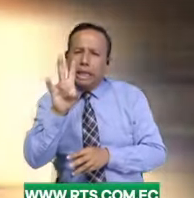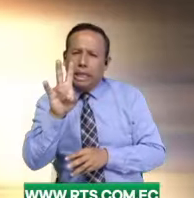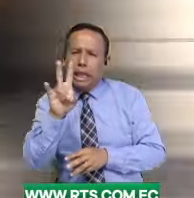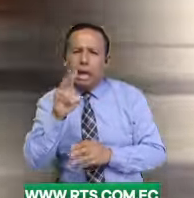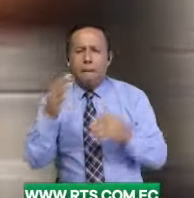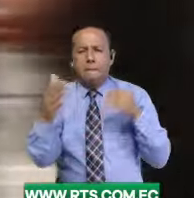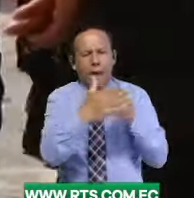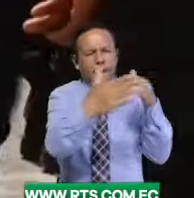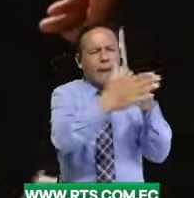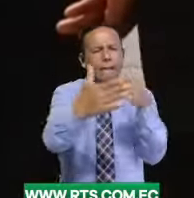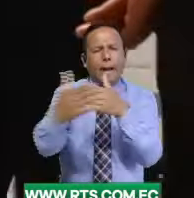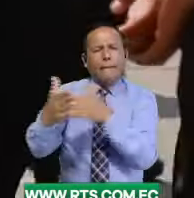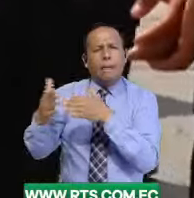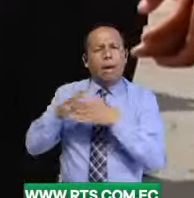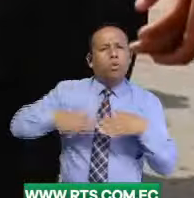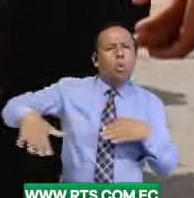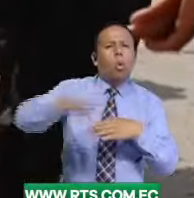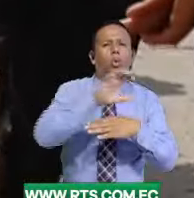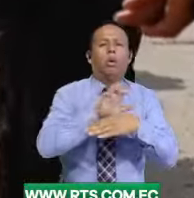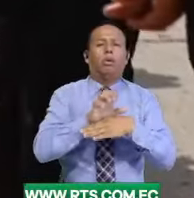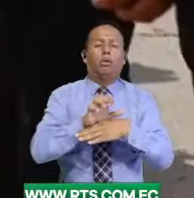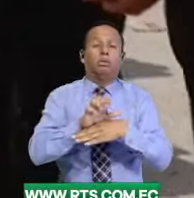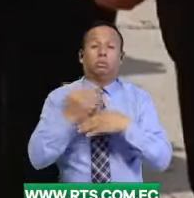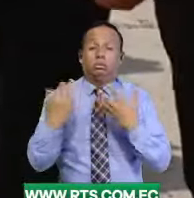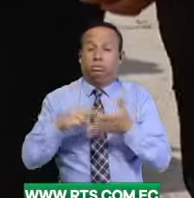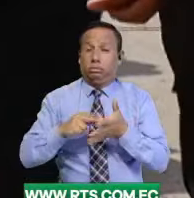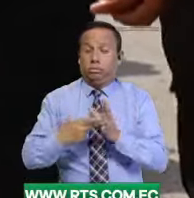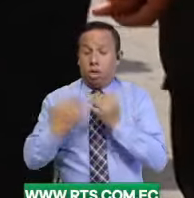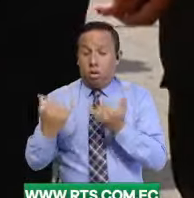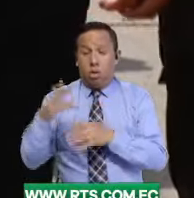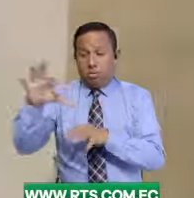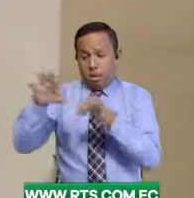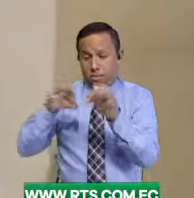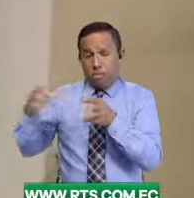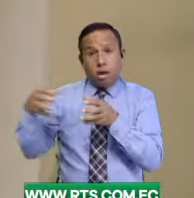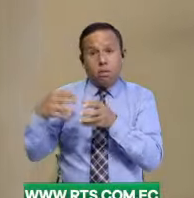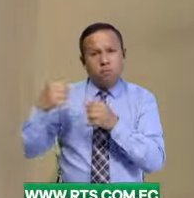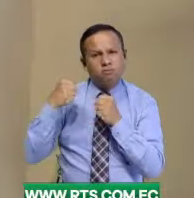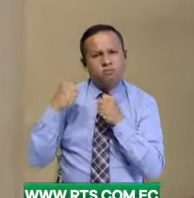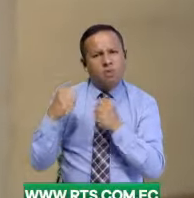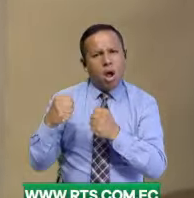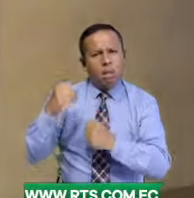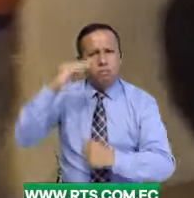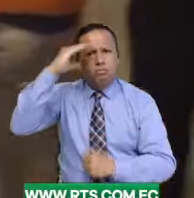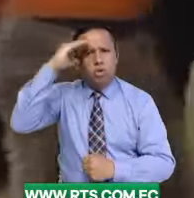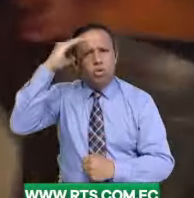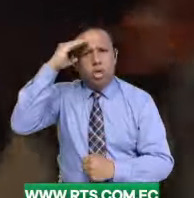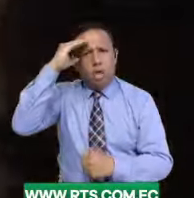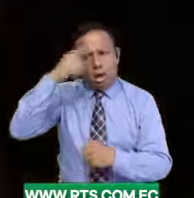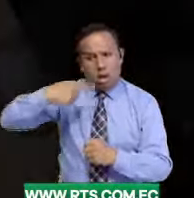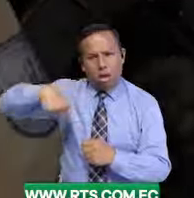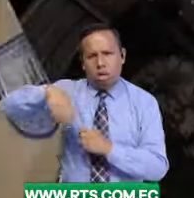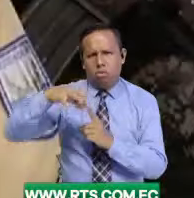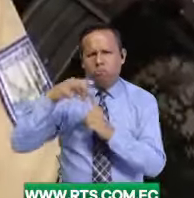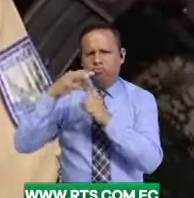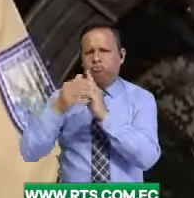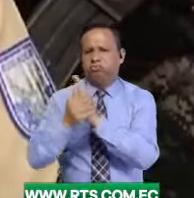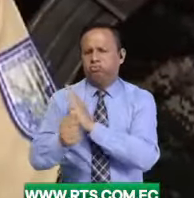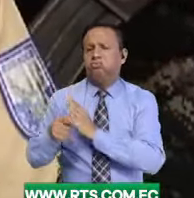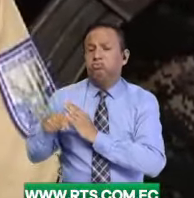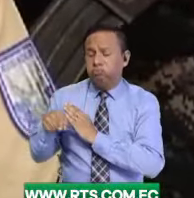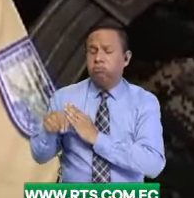nacional. Es un bloque policial potente, compuesto por los mejores elementos de inteligencia. Con la